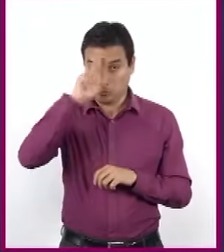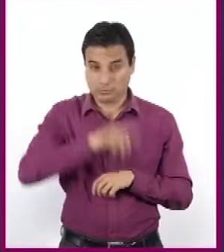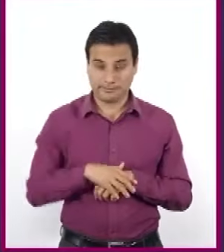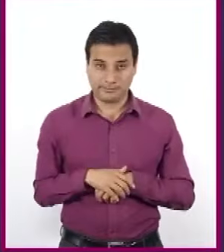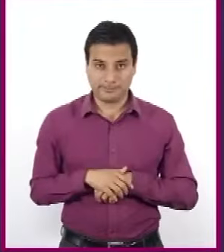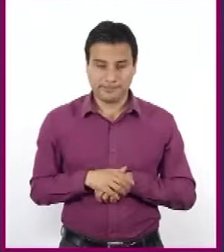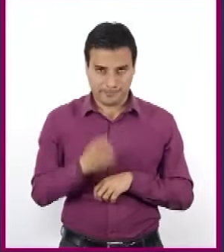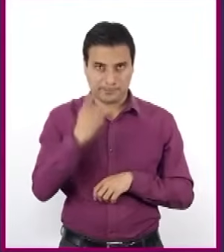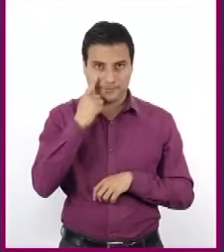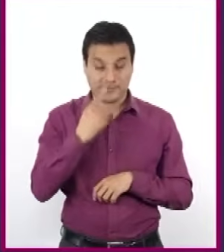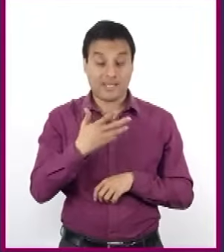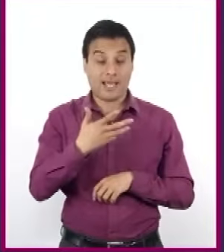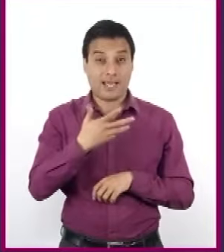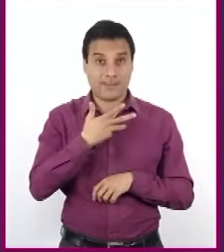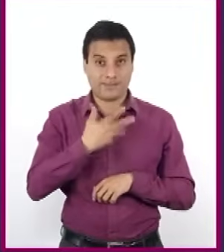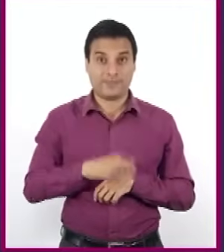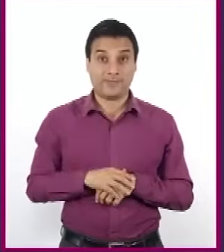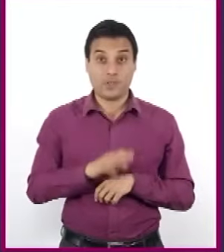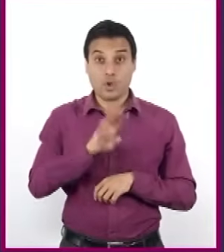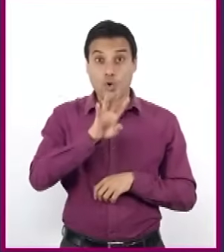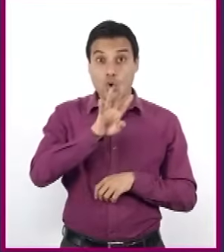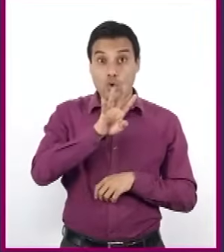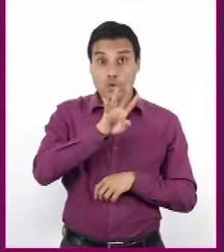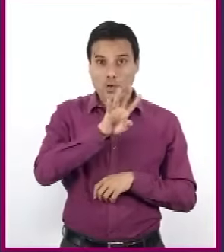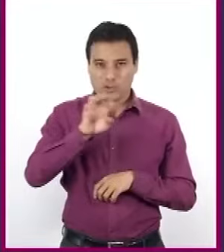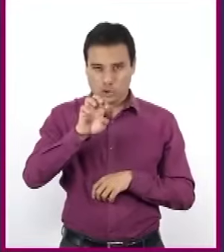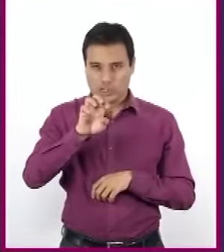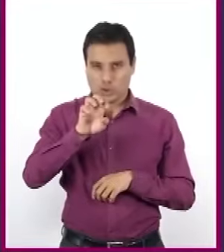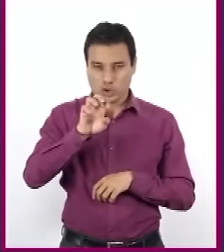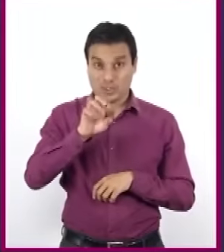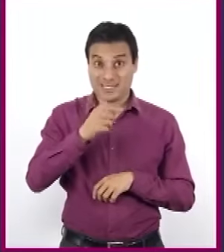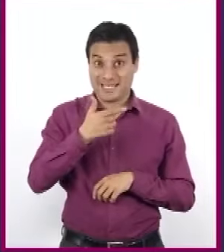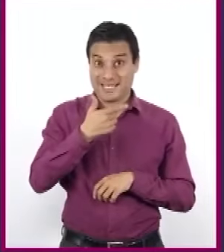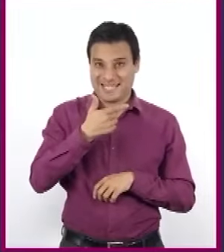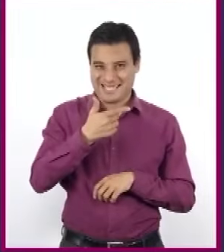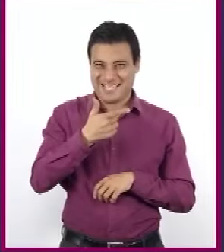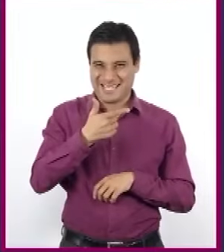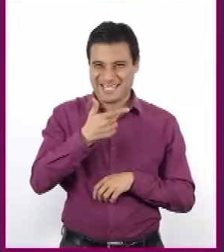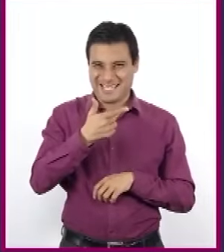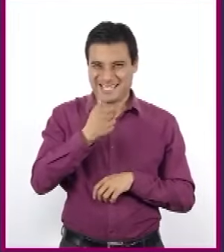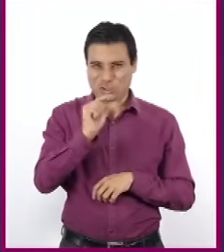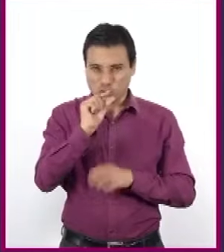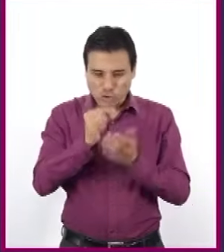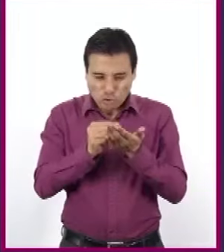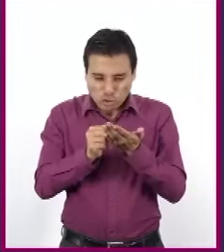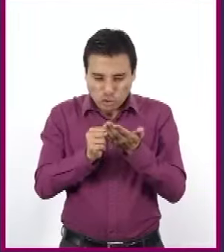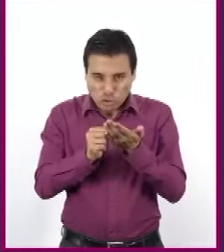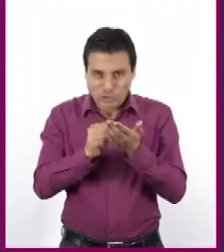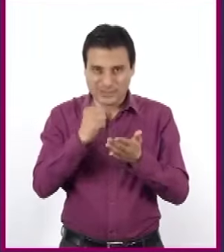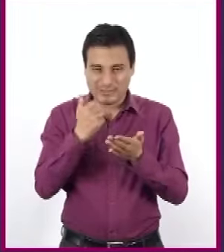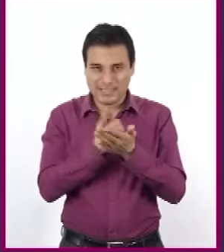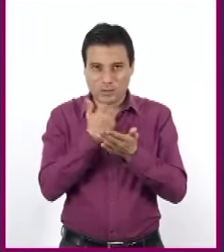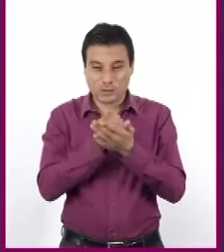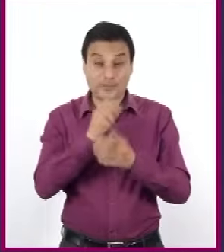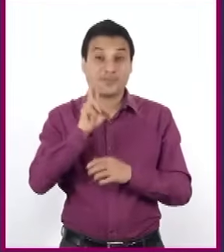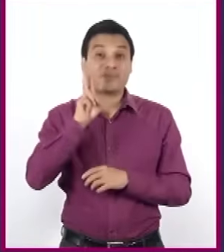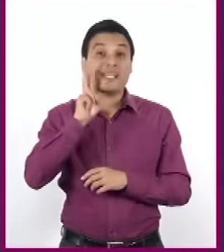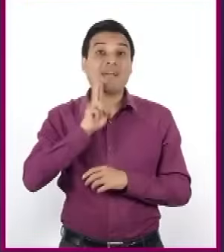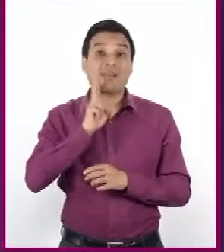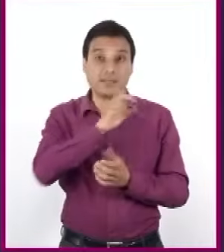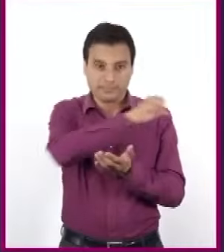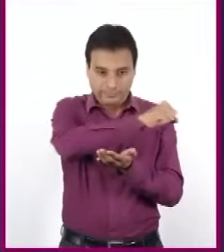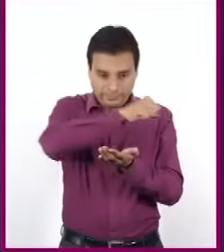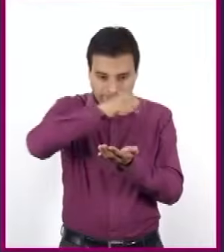Tenemos aquí 400 granos de arroz. Los colocamos en la balanza digital para obtener su masa de manera más